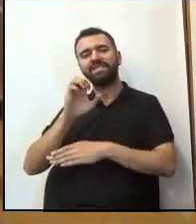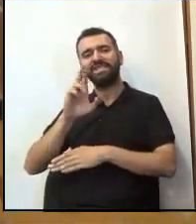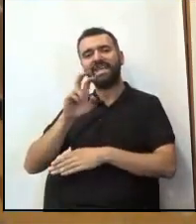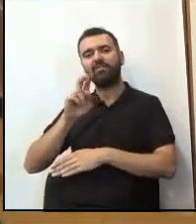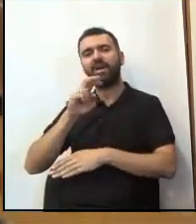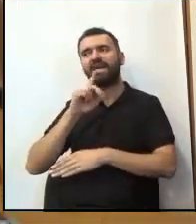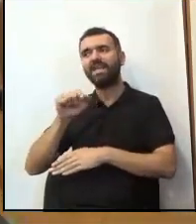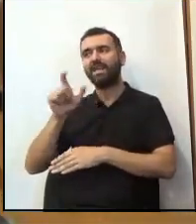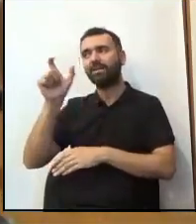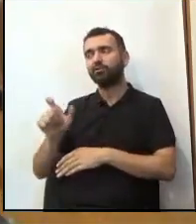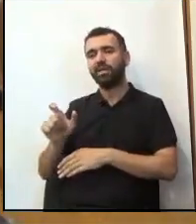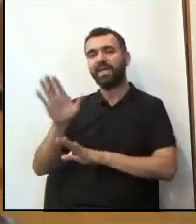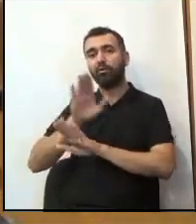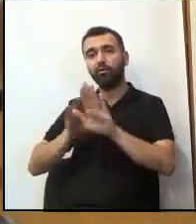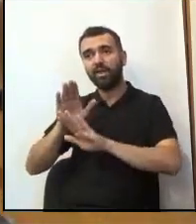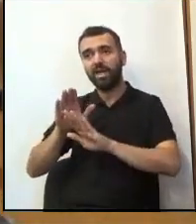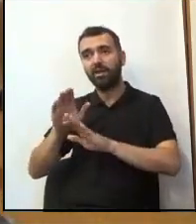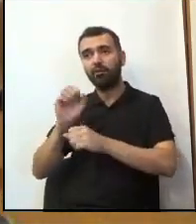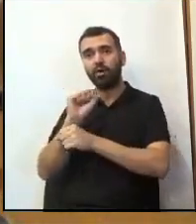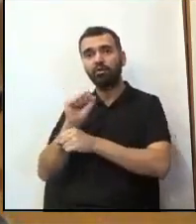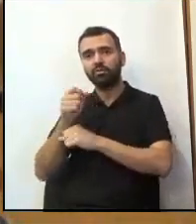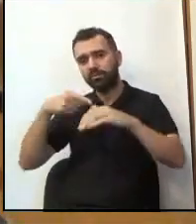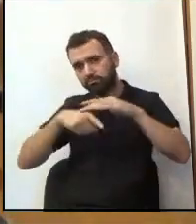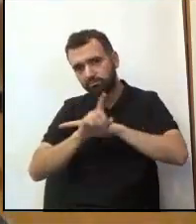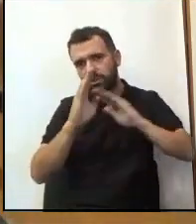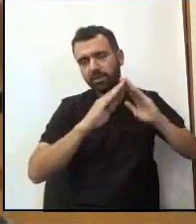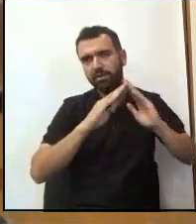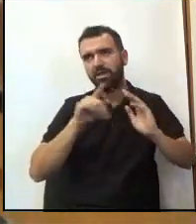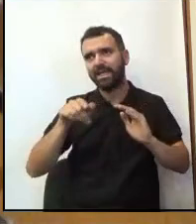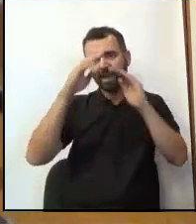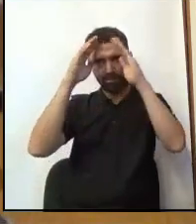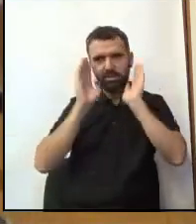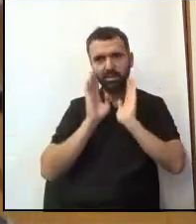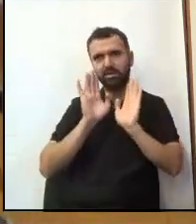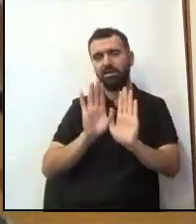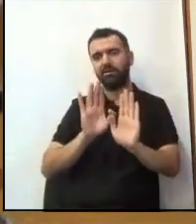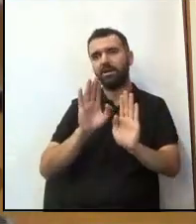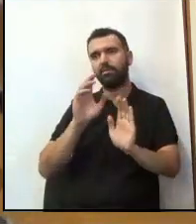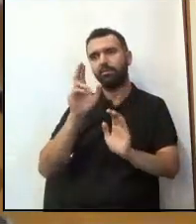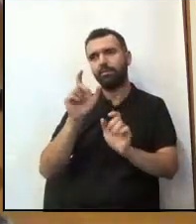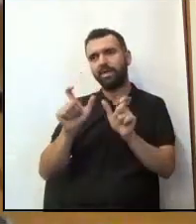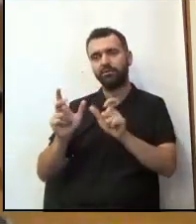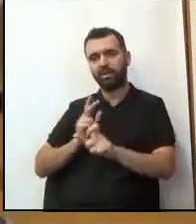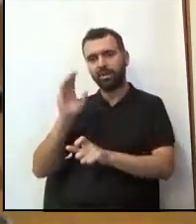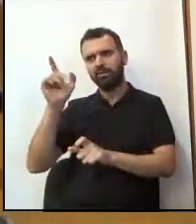autos, se les metió a la casa. Y la hermana es una mojita ya, es una persona mayor,